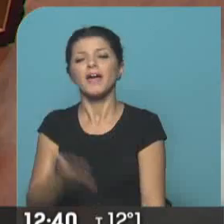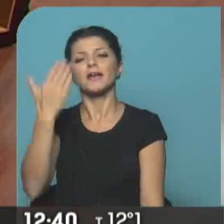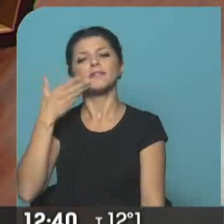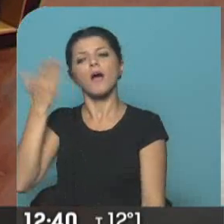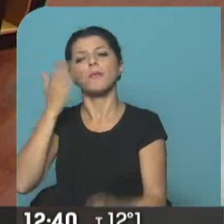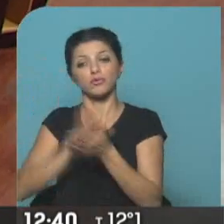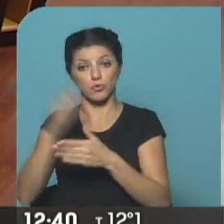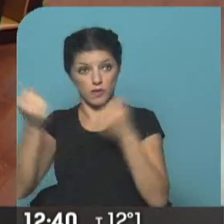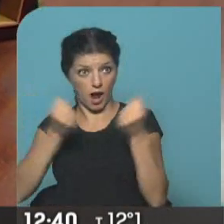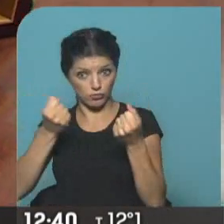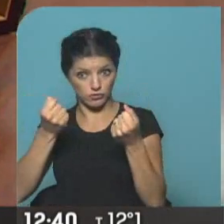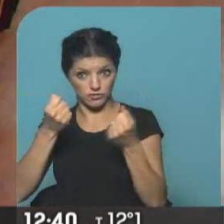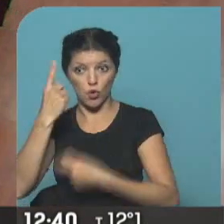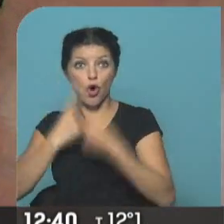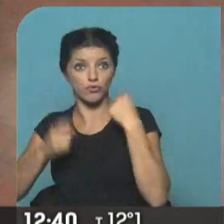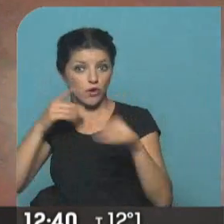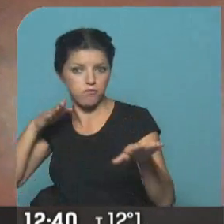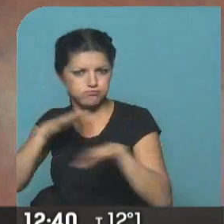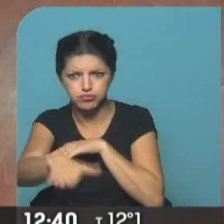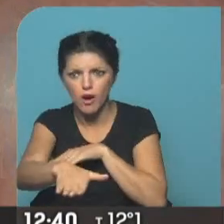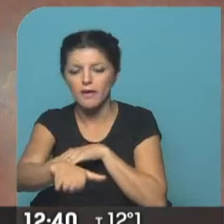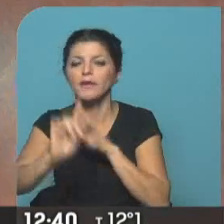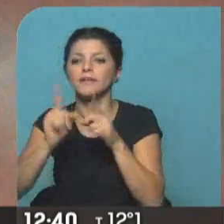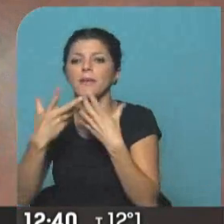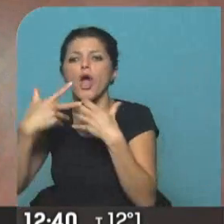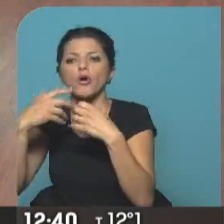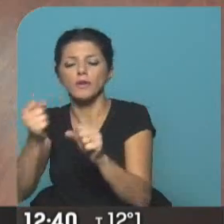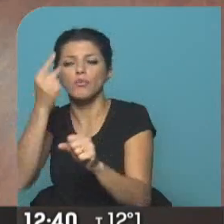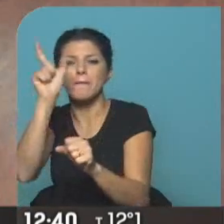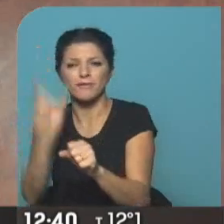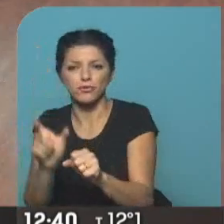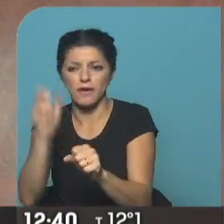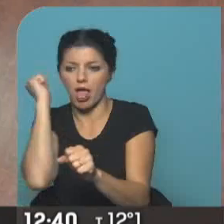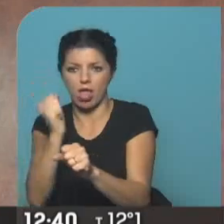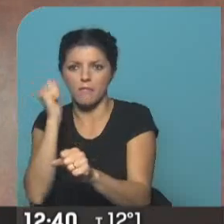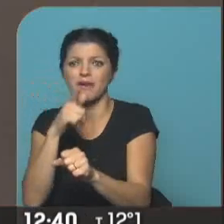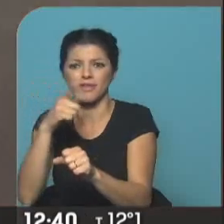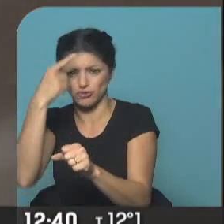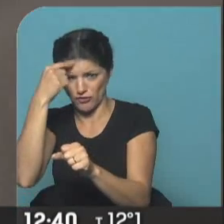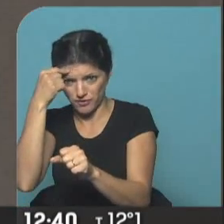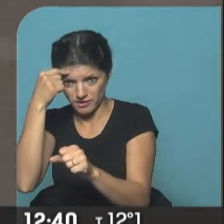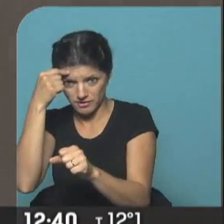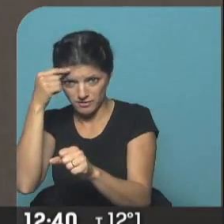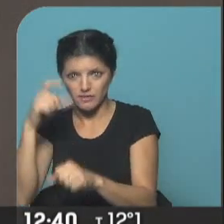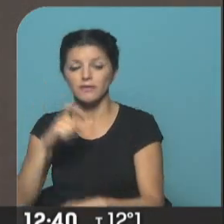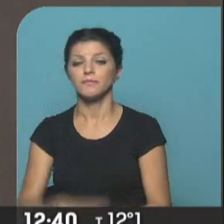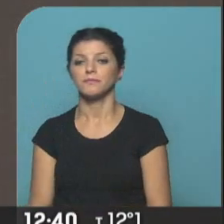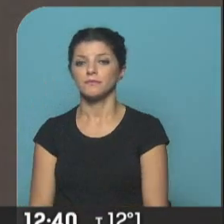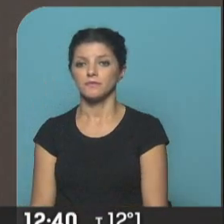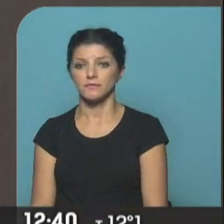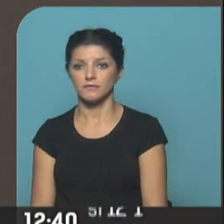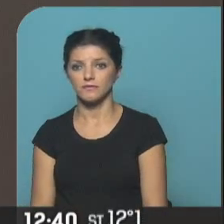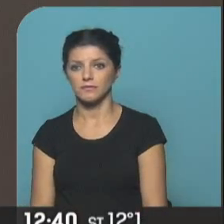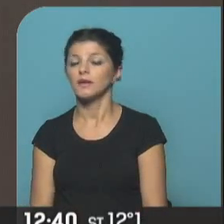de una furgoneta que se saltó un control, encontraron allí también el cuerpo acuchillado de quien se supone que era el chofer, que era un cooperante. Así es, pero